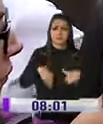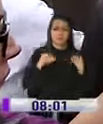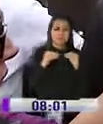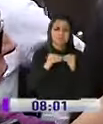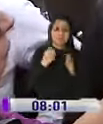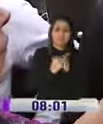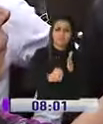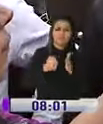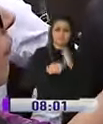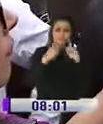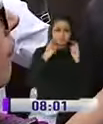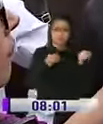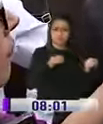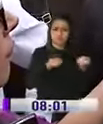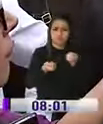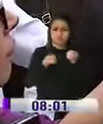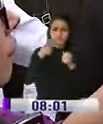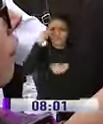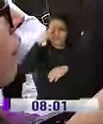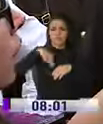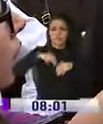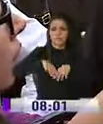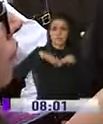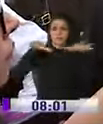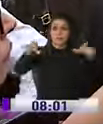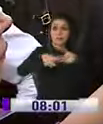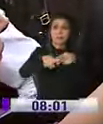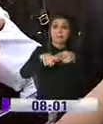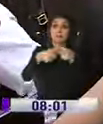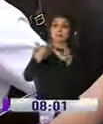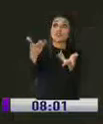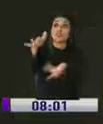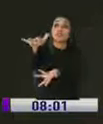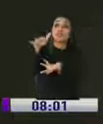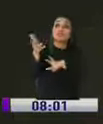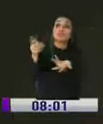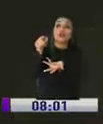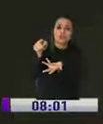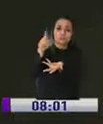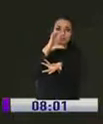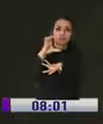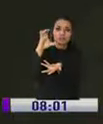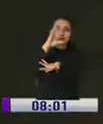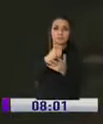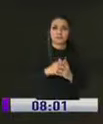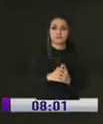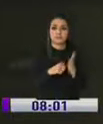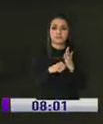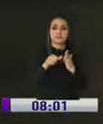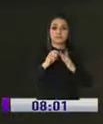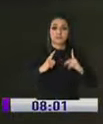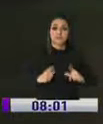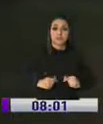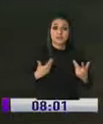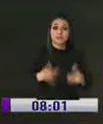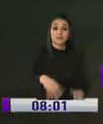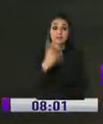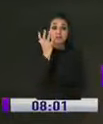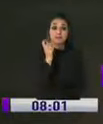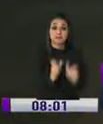operativos a nivel nacional porque estamos buscando la fuente de dónde viene el licor. De acuerdo a datos del Ministerio de Salud, ya son 15 las personas muertas por